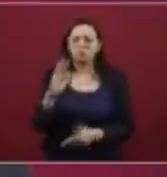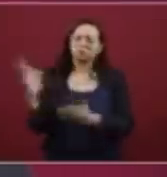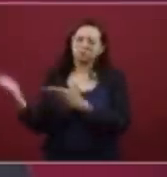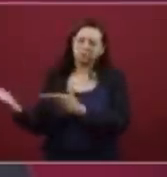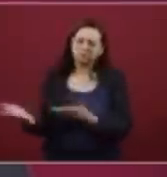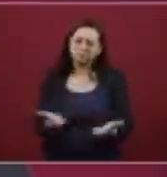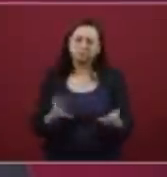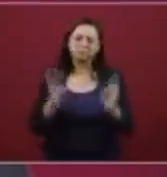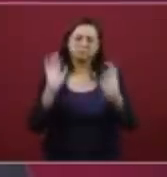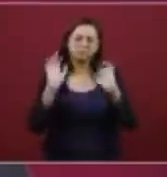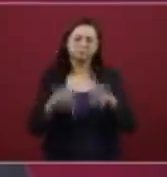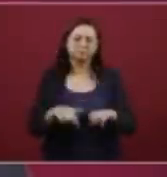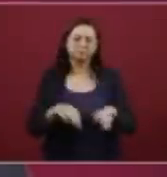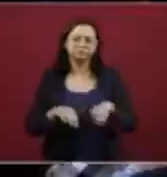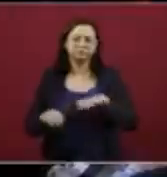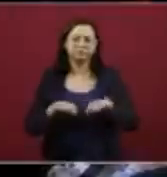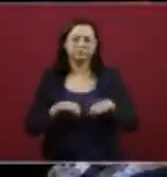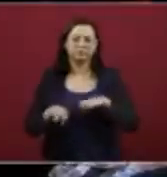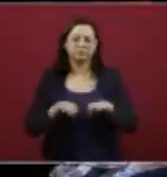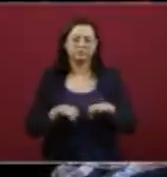ofrecer empleos.